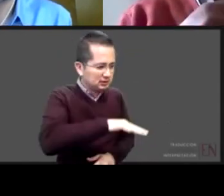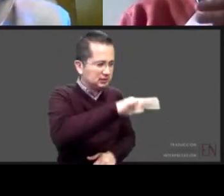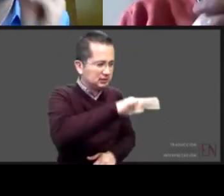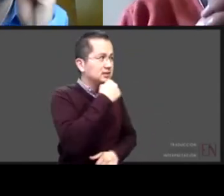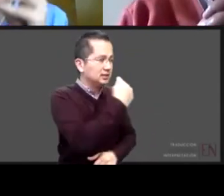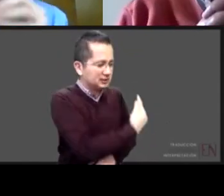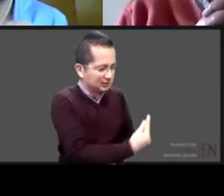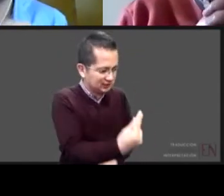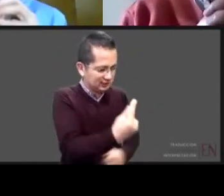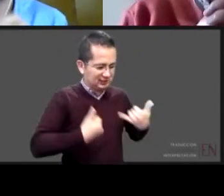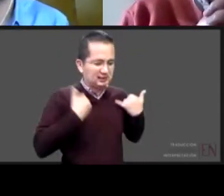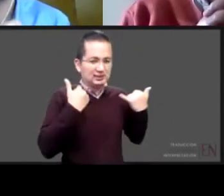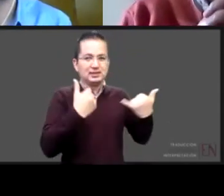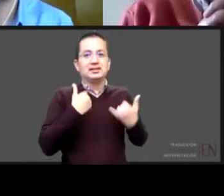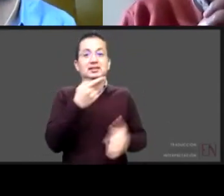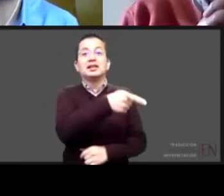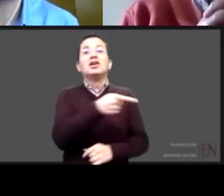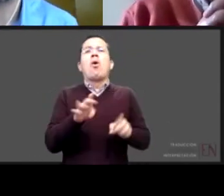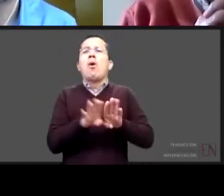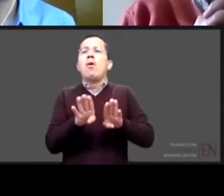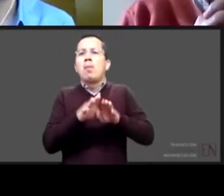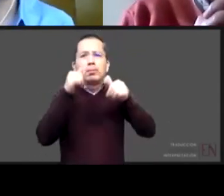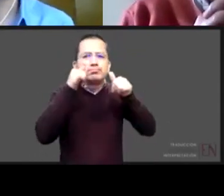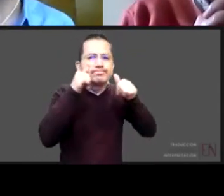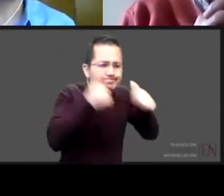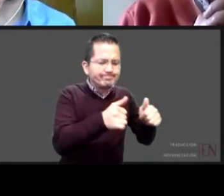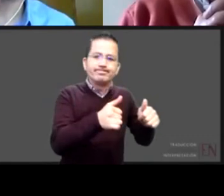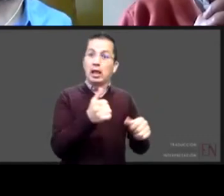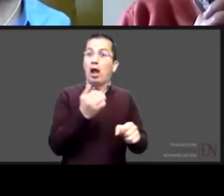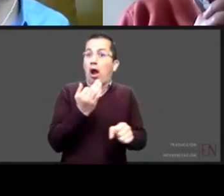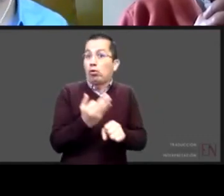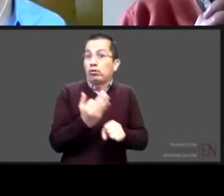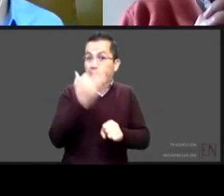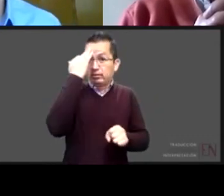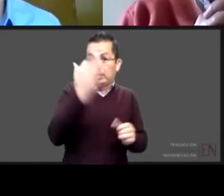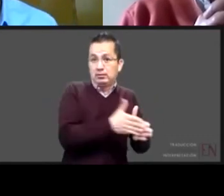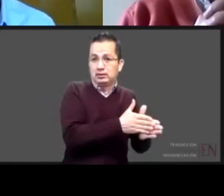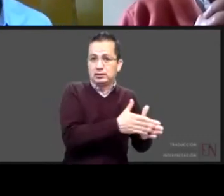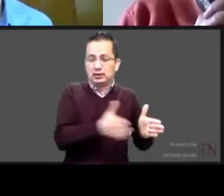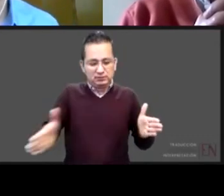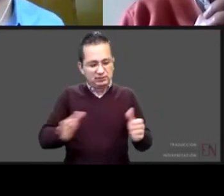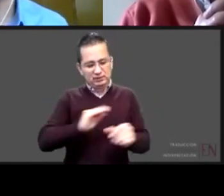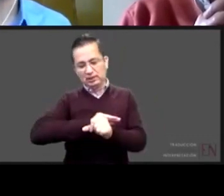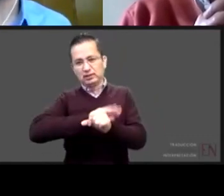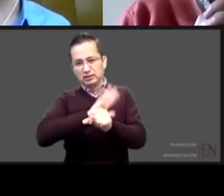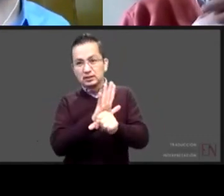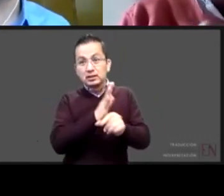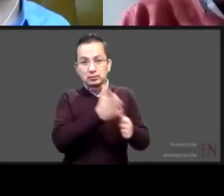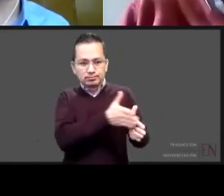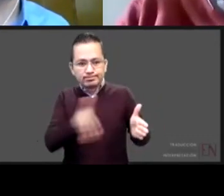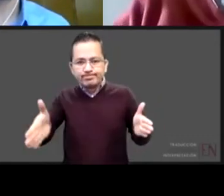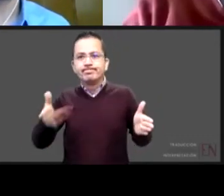adolescentes en este periodo específico de la pandemia? ¿Qué buenas prácticas, qué aprendizajes